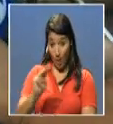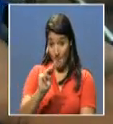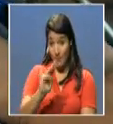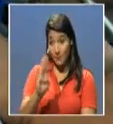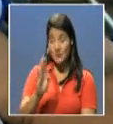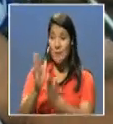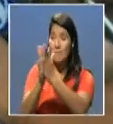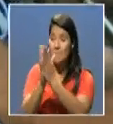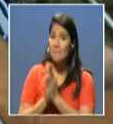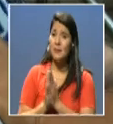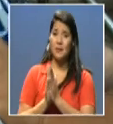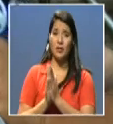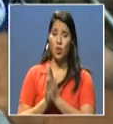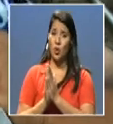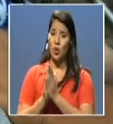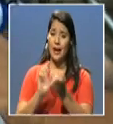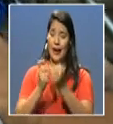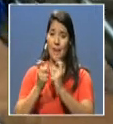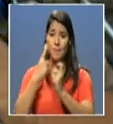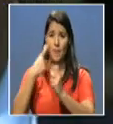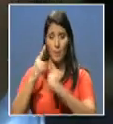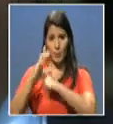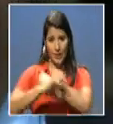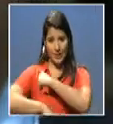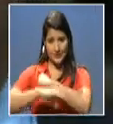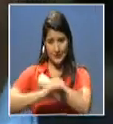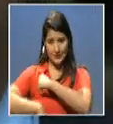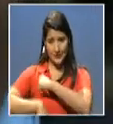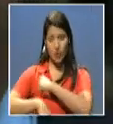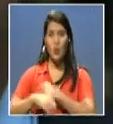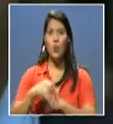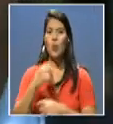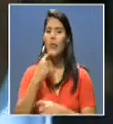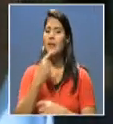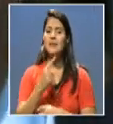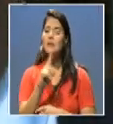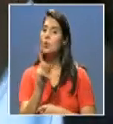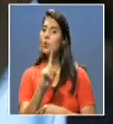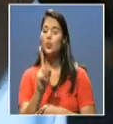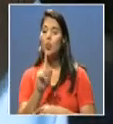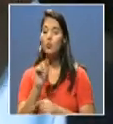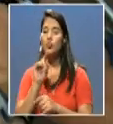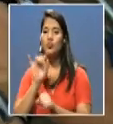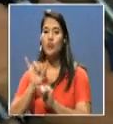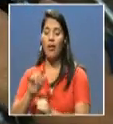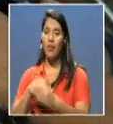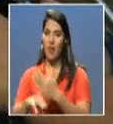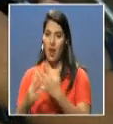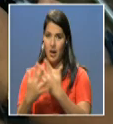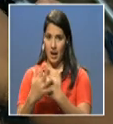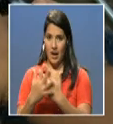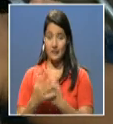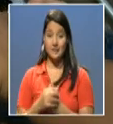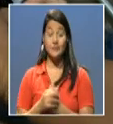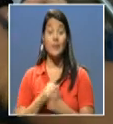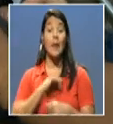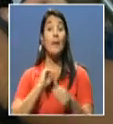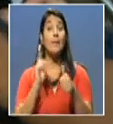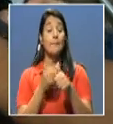cambio de la medida por existir razones para que el gerente no tenga que cumplir la medida en la cárcel. Está pidiendo, en primer